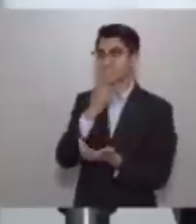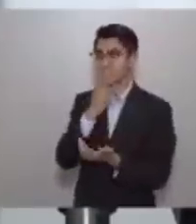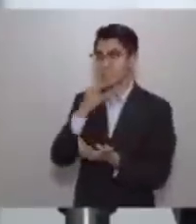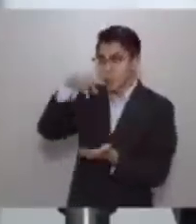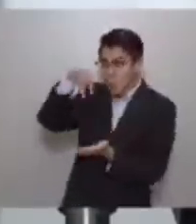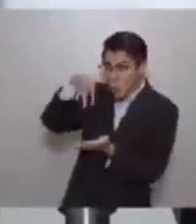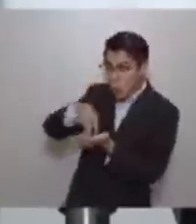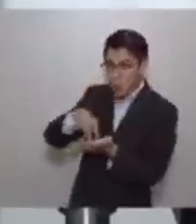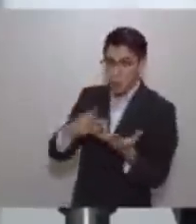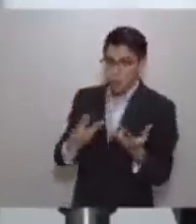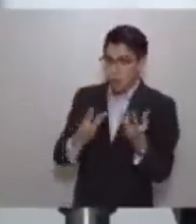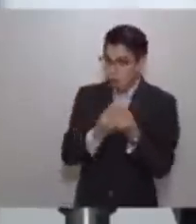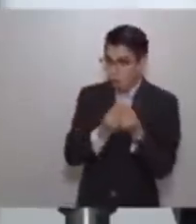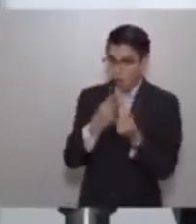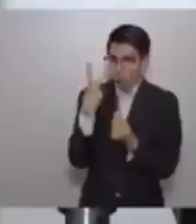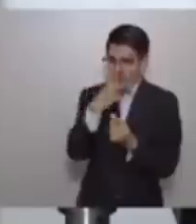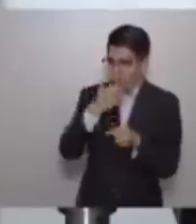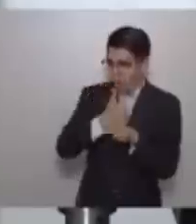encontraba acompañando